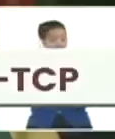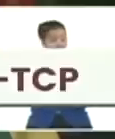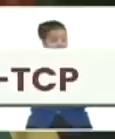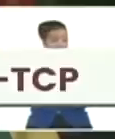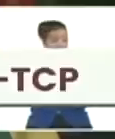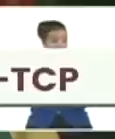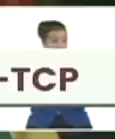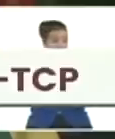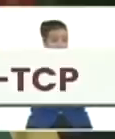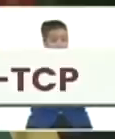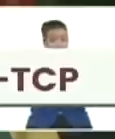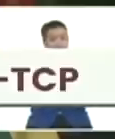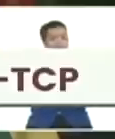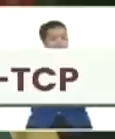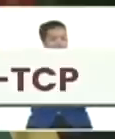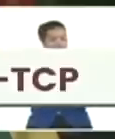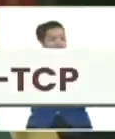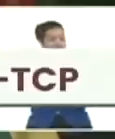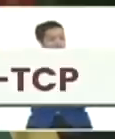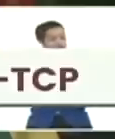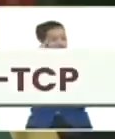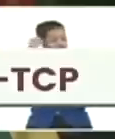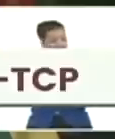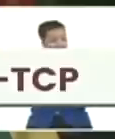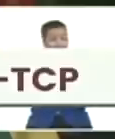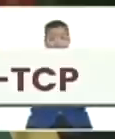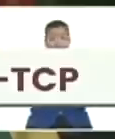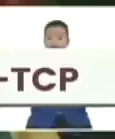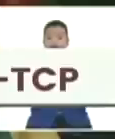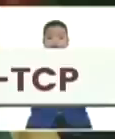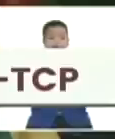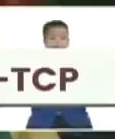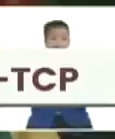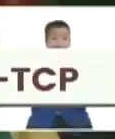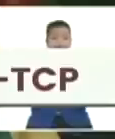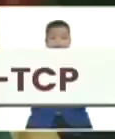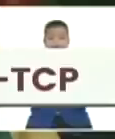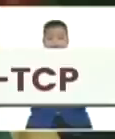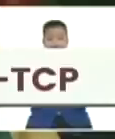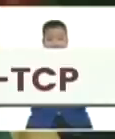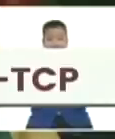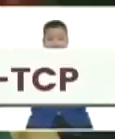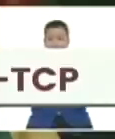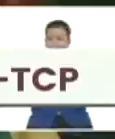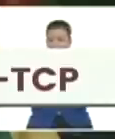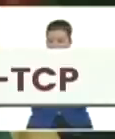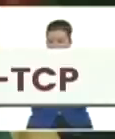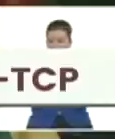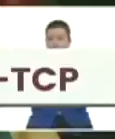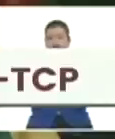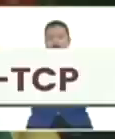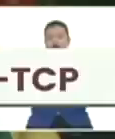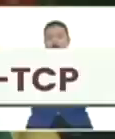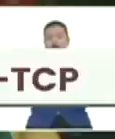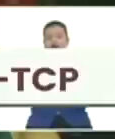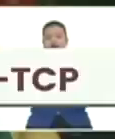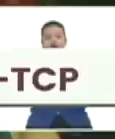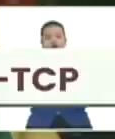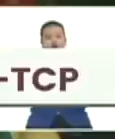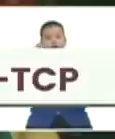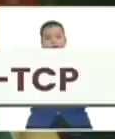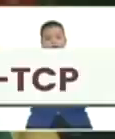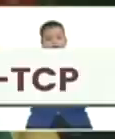es de conocimiento público, en la ciudad de Los Ángeles, en los Estados Unidos, se realizará la novena edición de la Cumbre de las